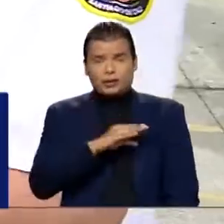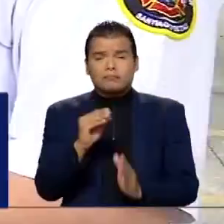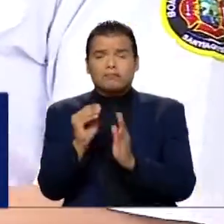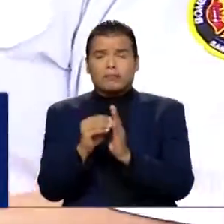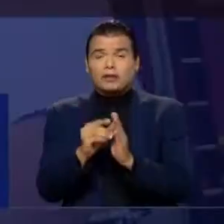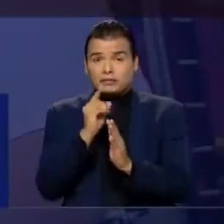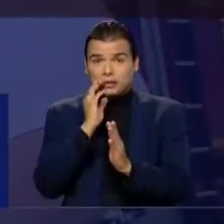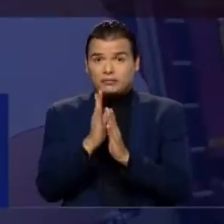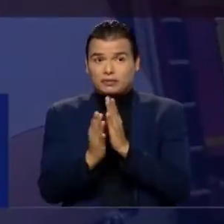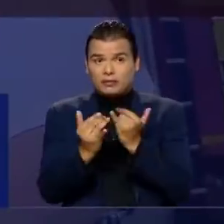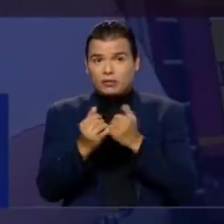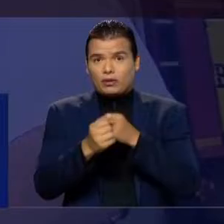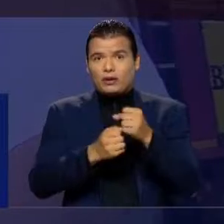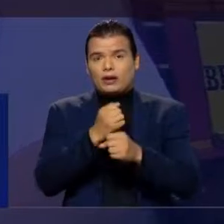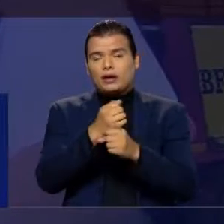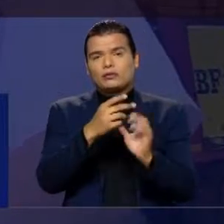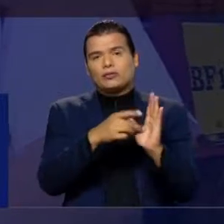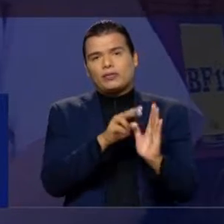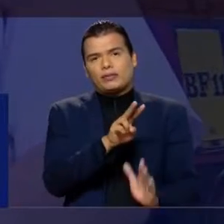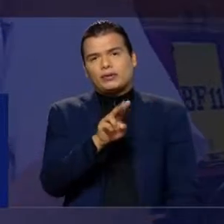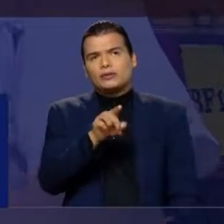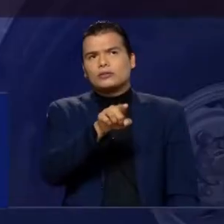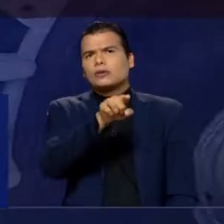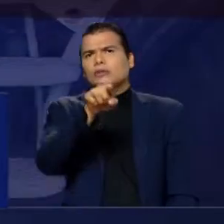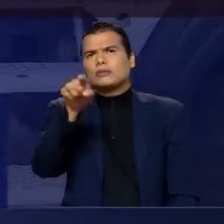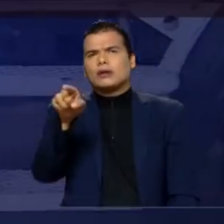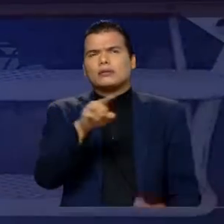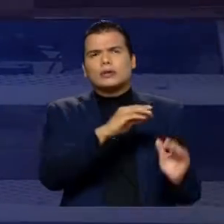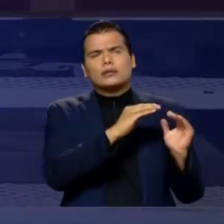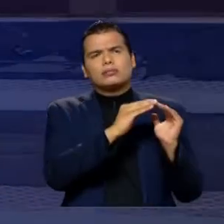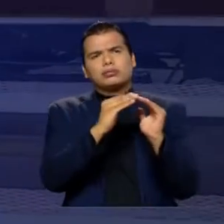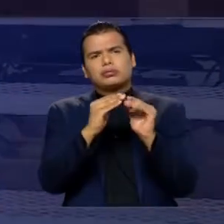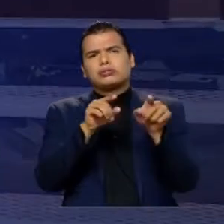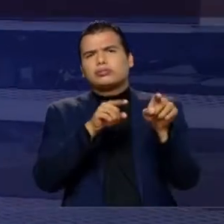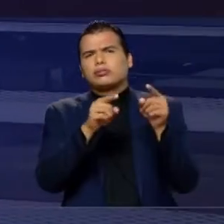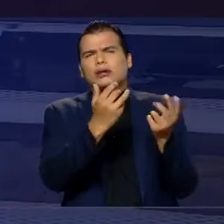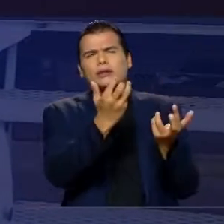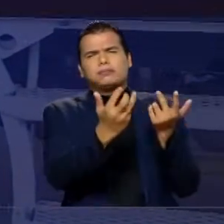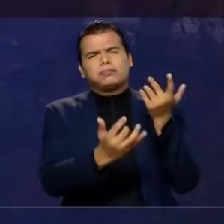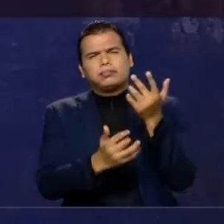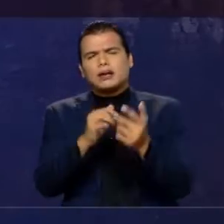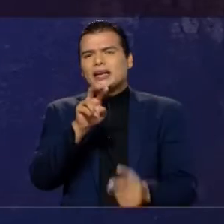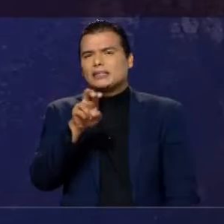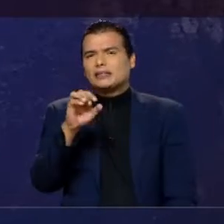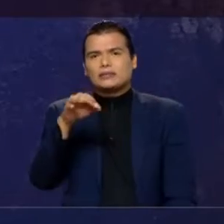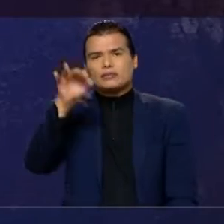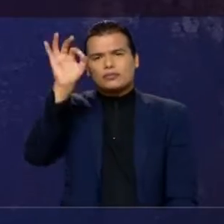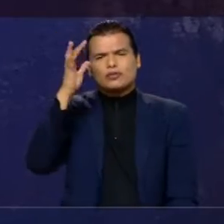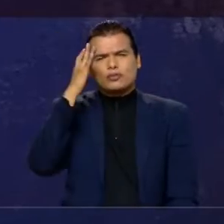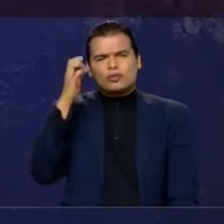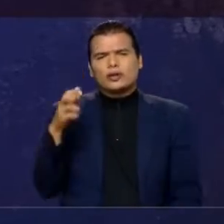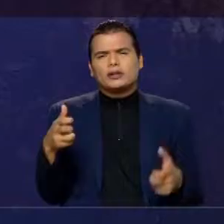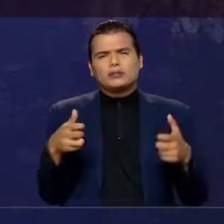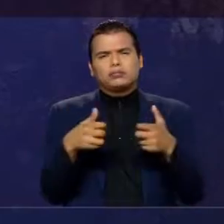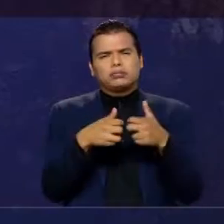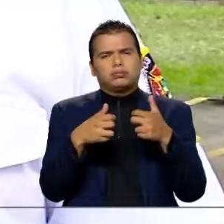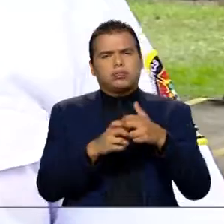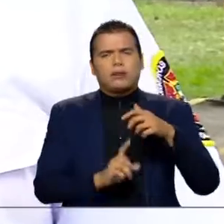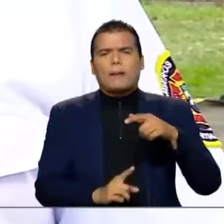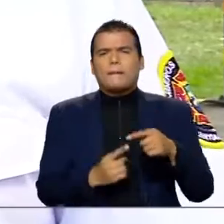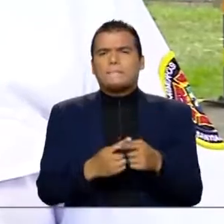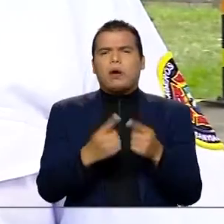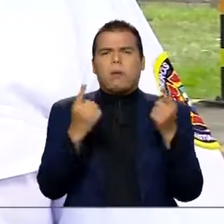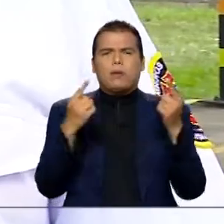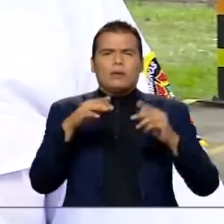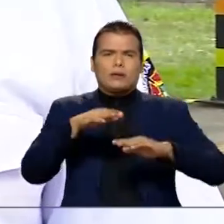el 2022, el 70% de las conflagraciones atendidas en similares condiciones son por causas eléctricas. Ante